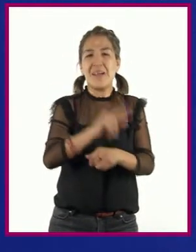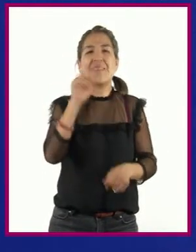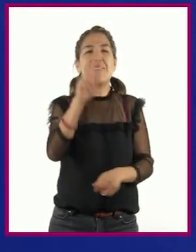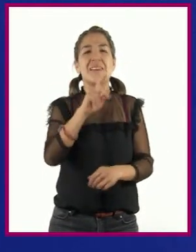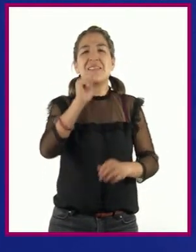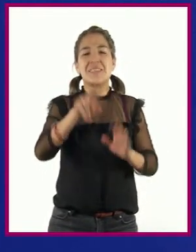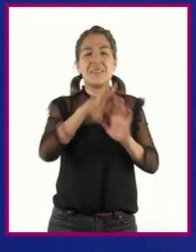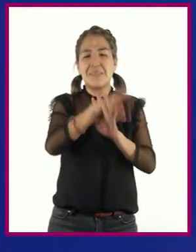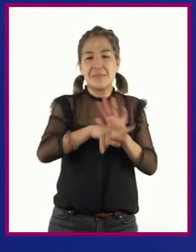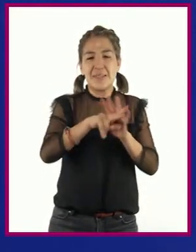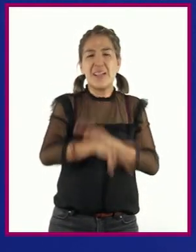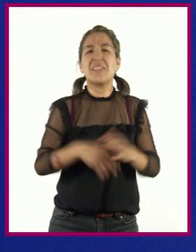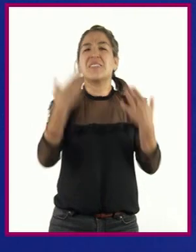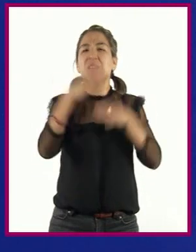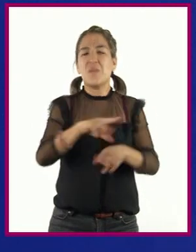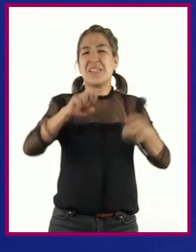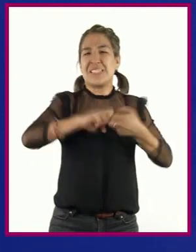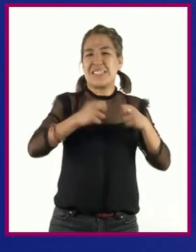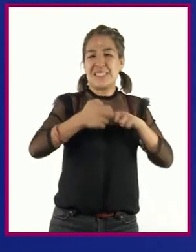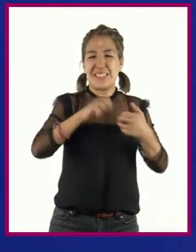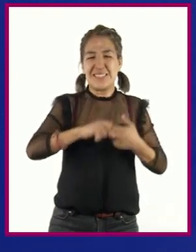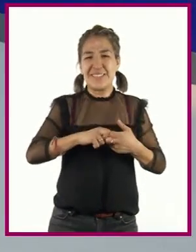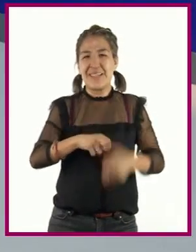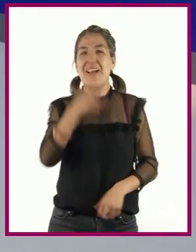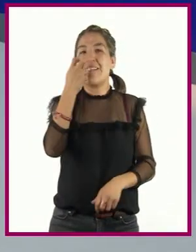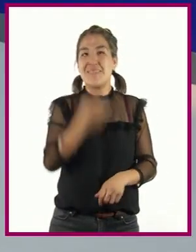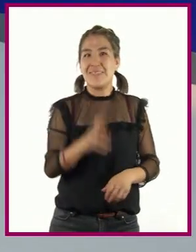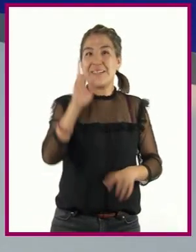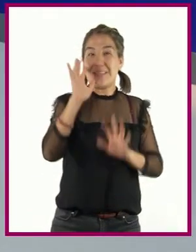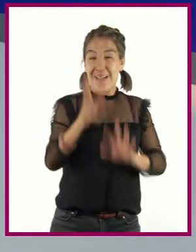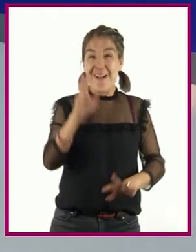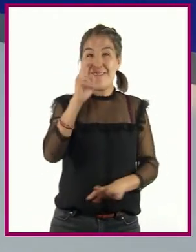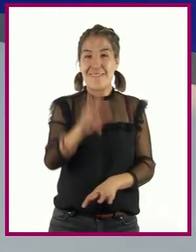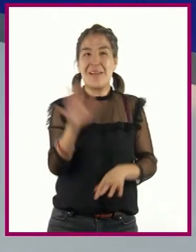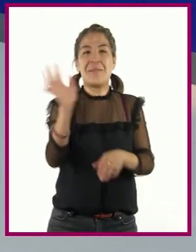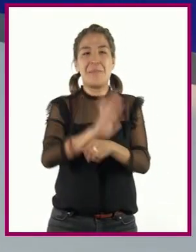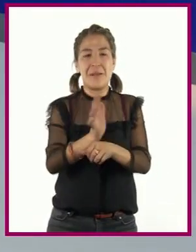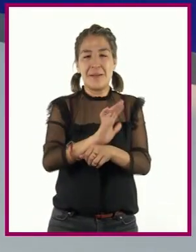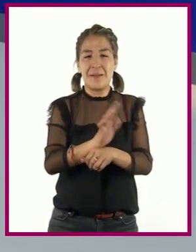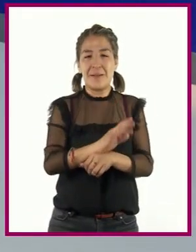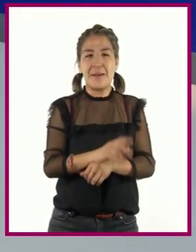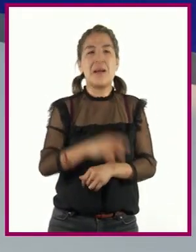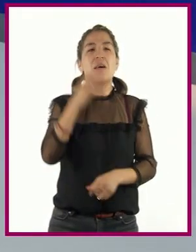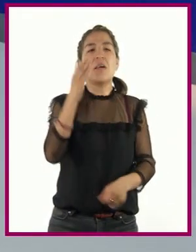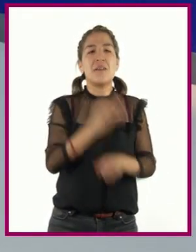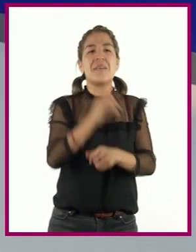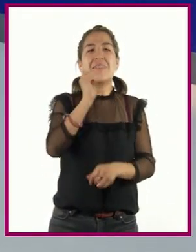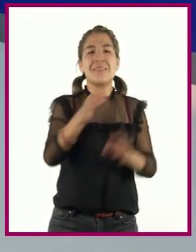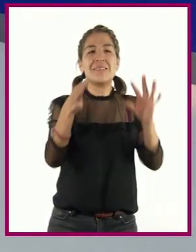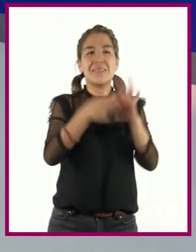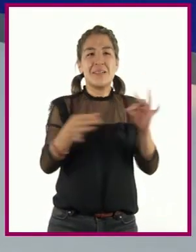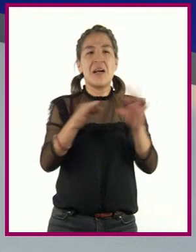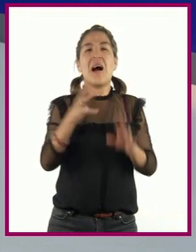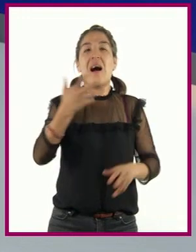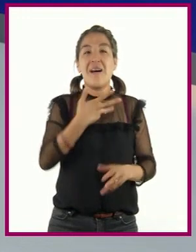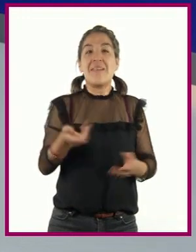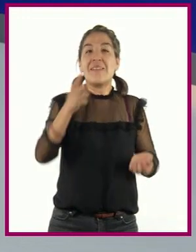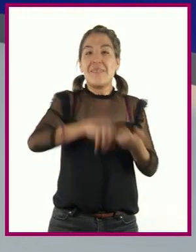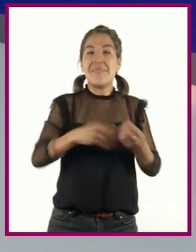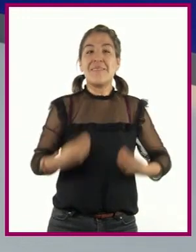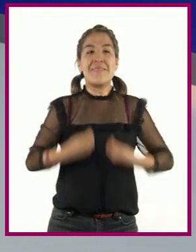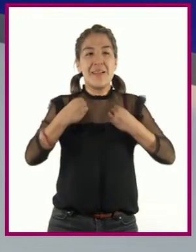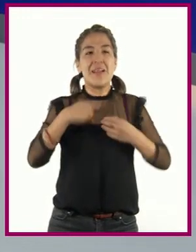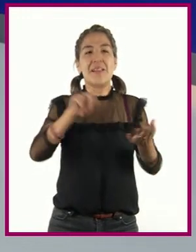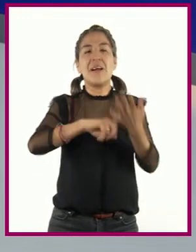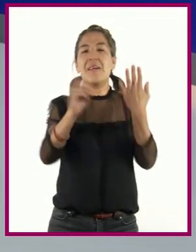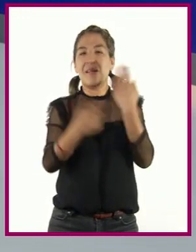hablaba de extraterrestres. Al terminar de verla, nos cuestionamos si existía vida fuera de nuestro